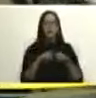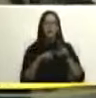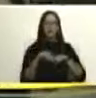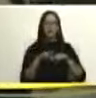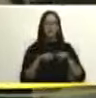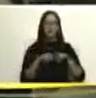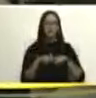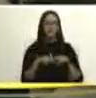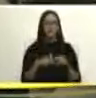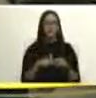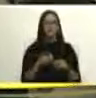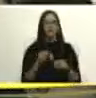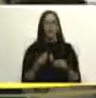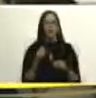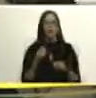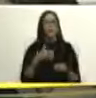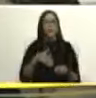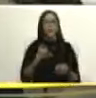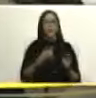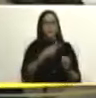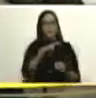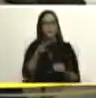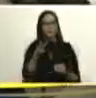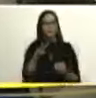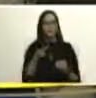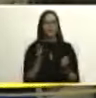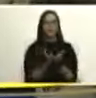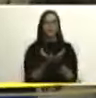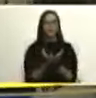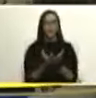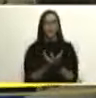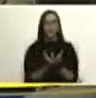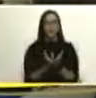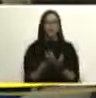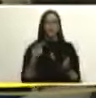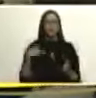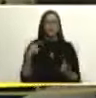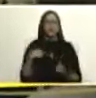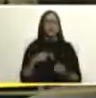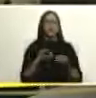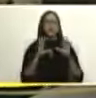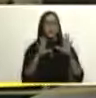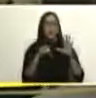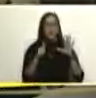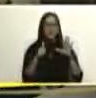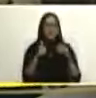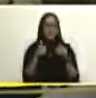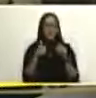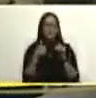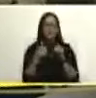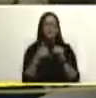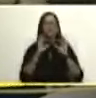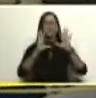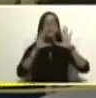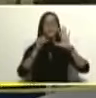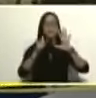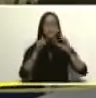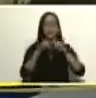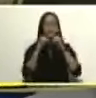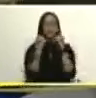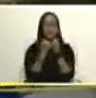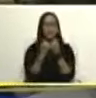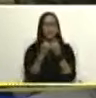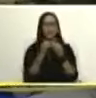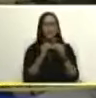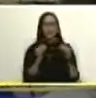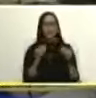infraestructura. Como puede observar, esta aula, ¿verdad? Tenemos 16 aulas reestructuradas, tenemos nuestras